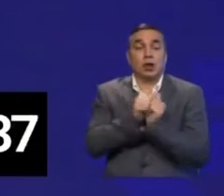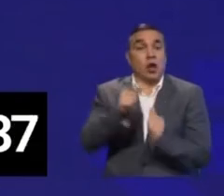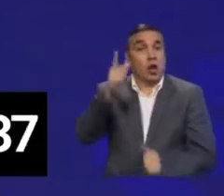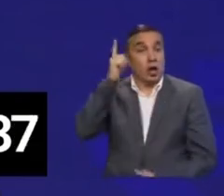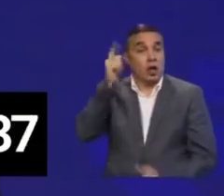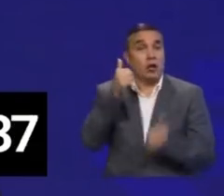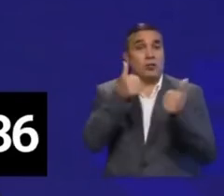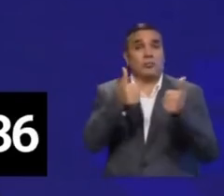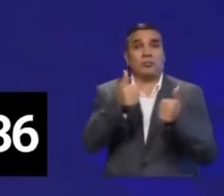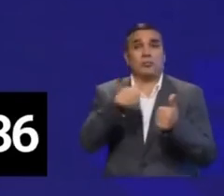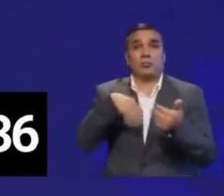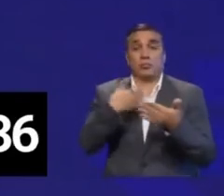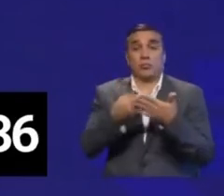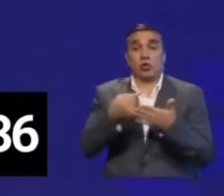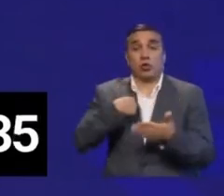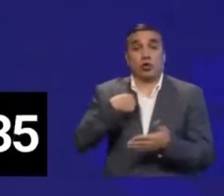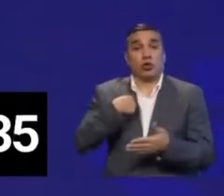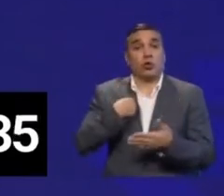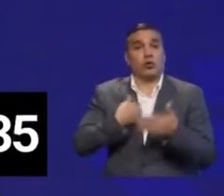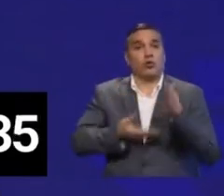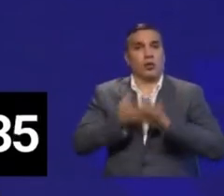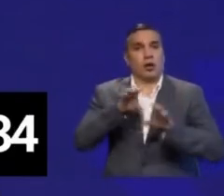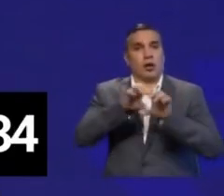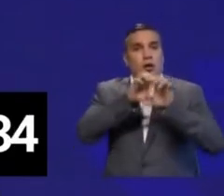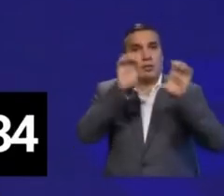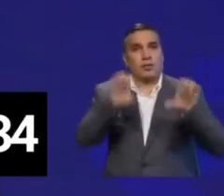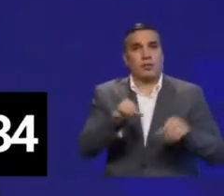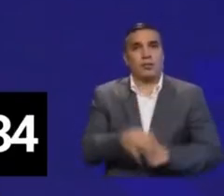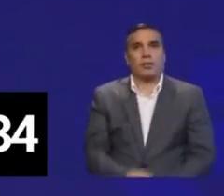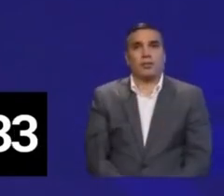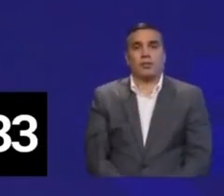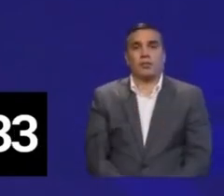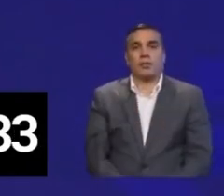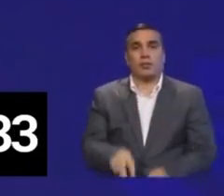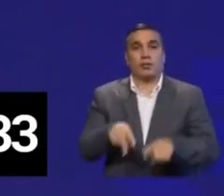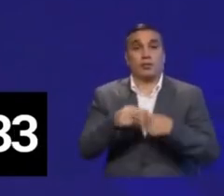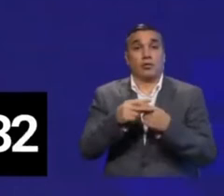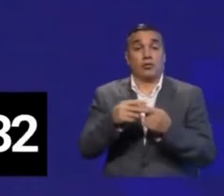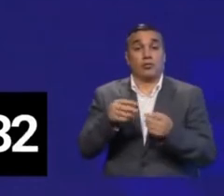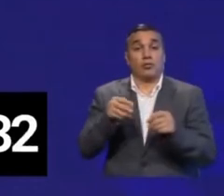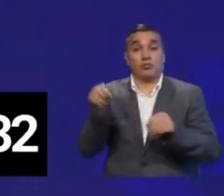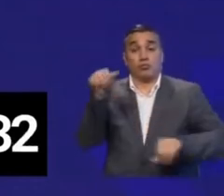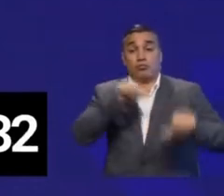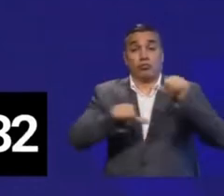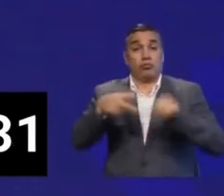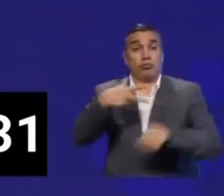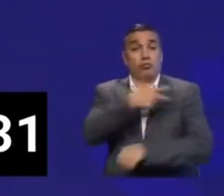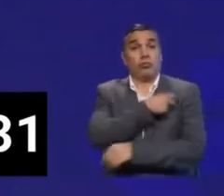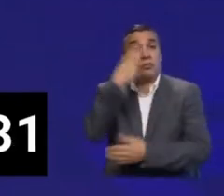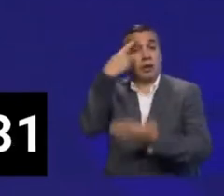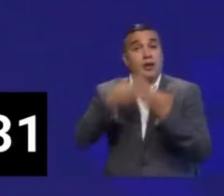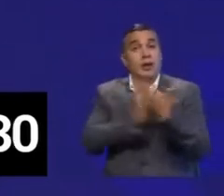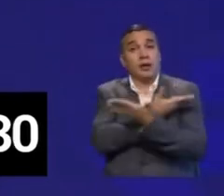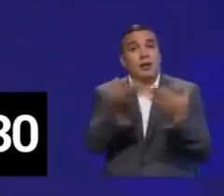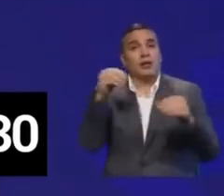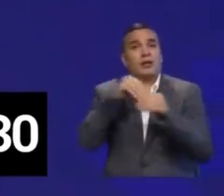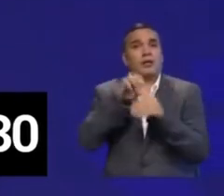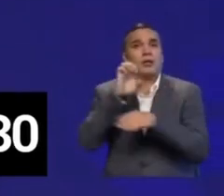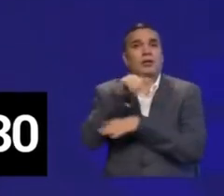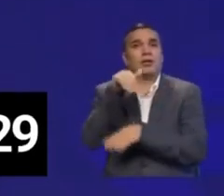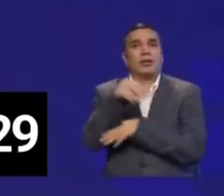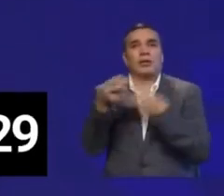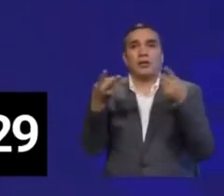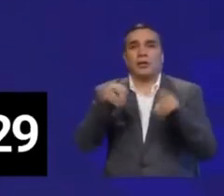sí, llegar a las empresas que fabrican las vacunas para atraer a los ciudadanos ecuatorianos. Y aquí